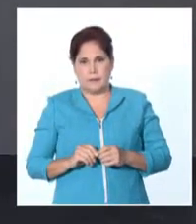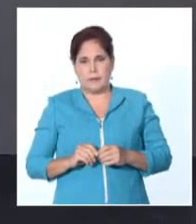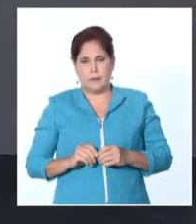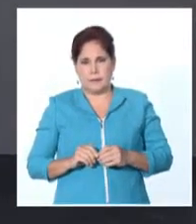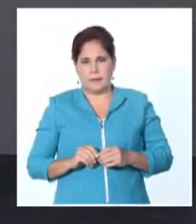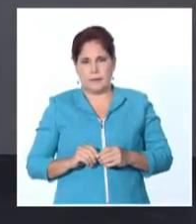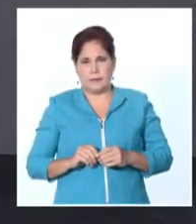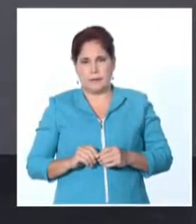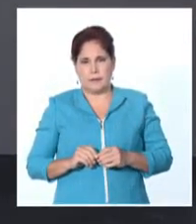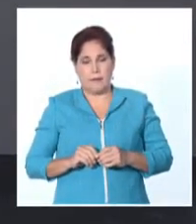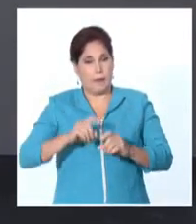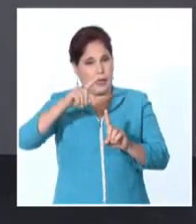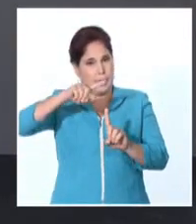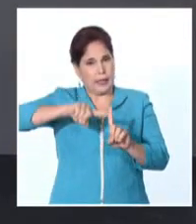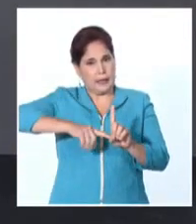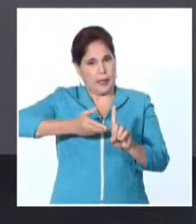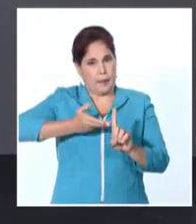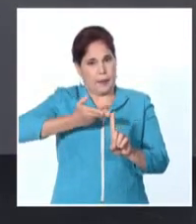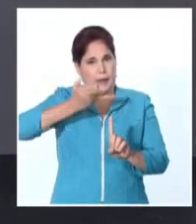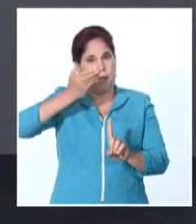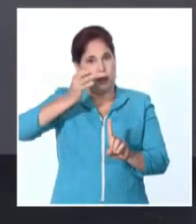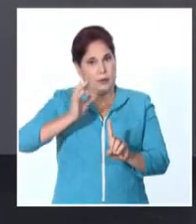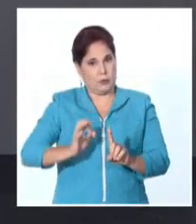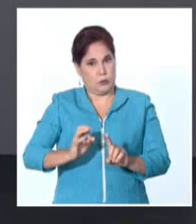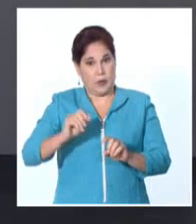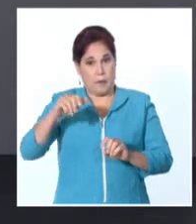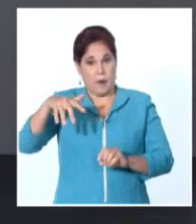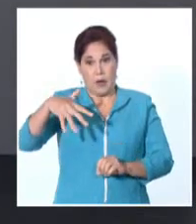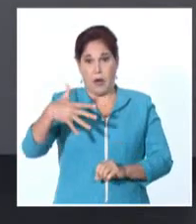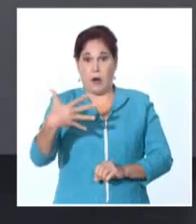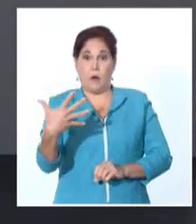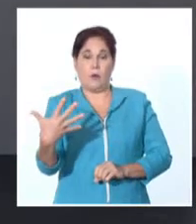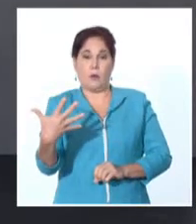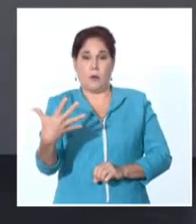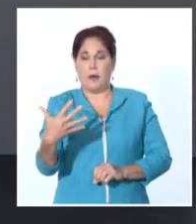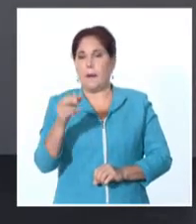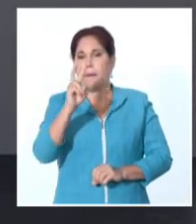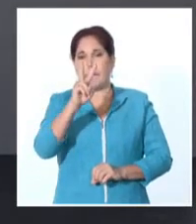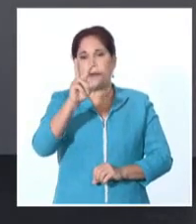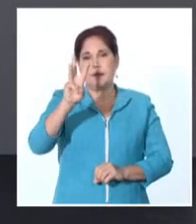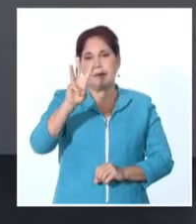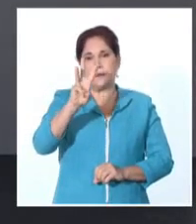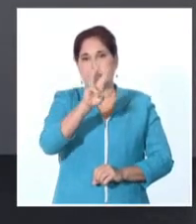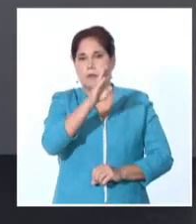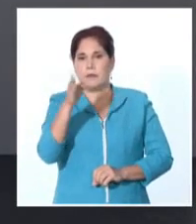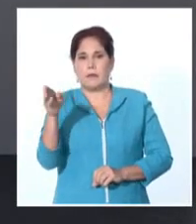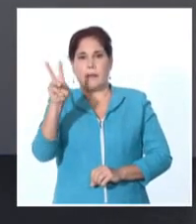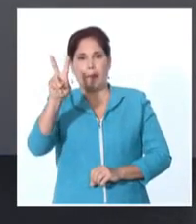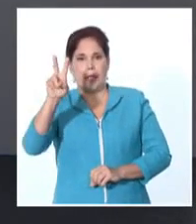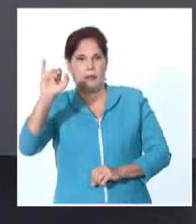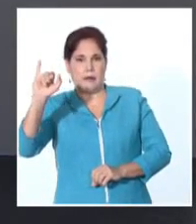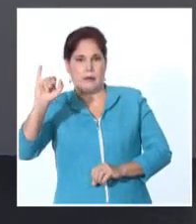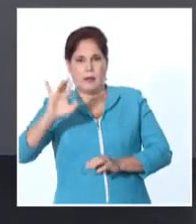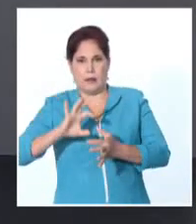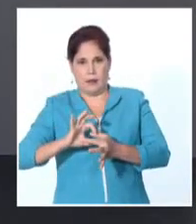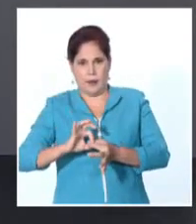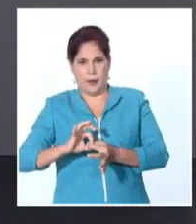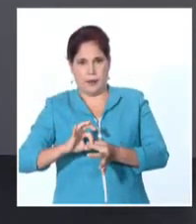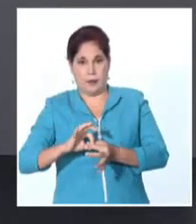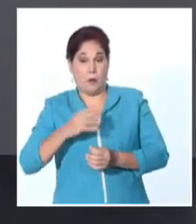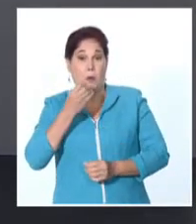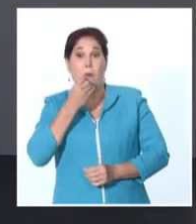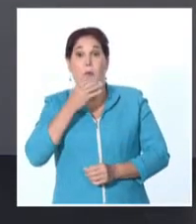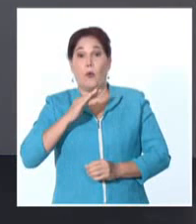Y en cuanto a las temperaturas mínimas, en esta próxima madrugada tendrán valores de 23 y hasta 26 grados Celsius, pueden ser